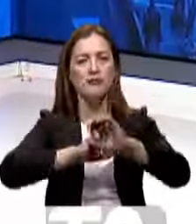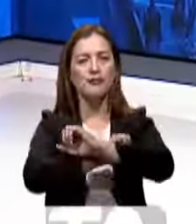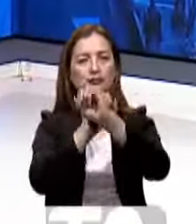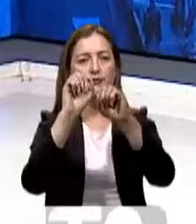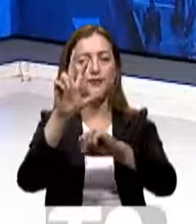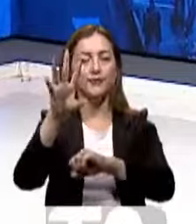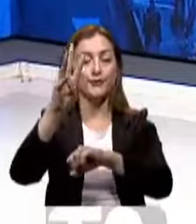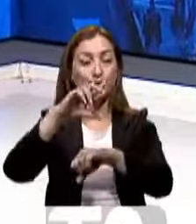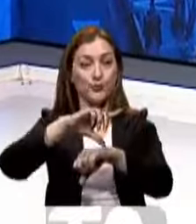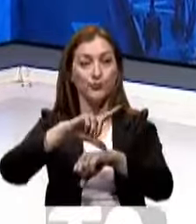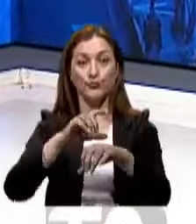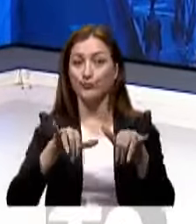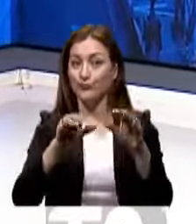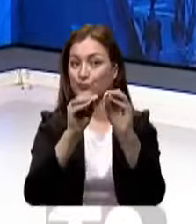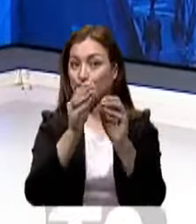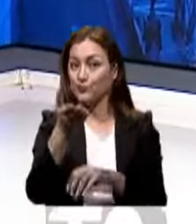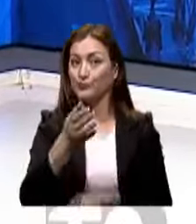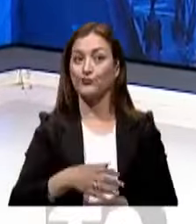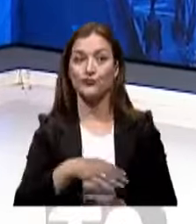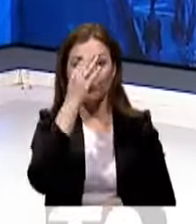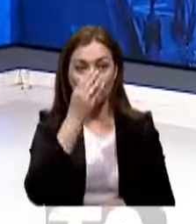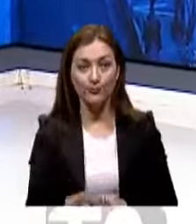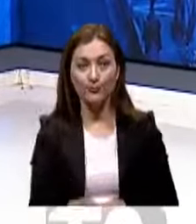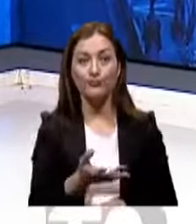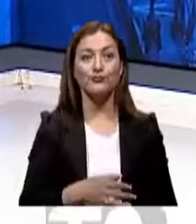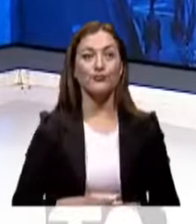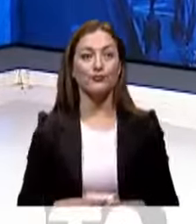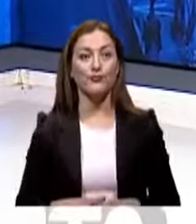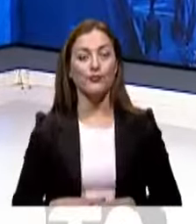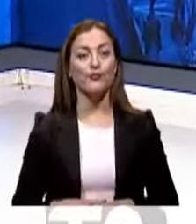mañana con 36 minutos. Andrea, tú continúas con más. Buenos días. Buenos días, Brigitte, y si lo dije.